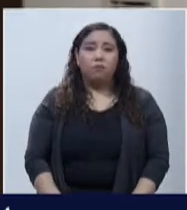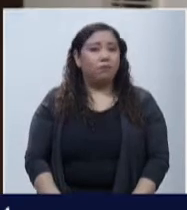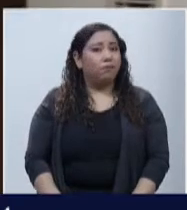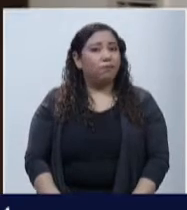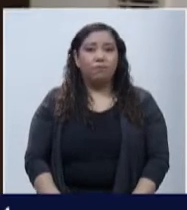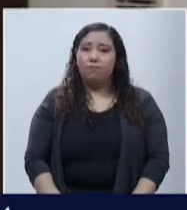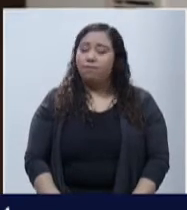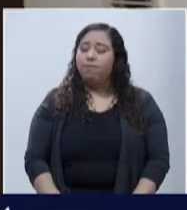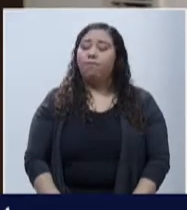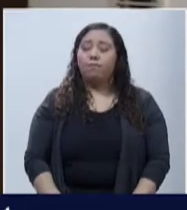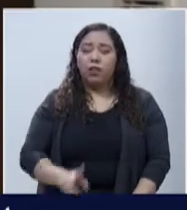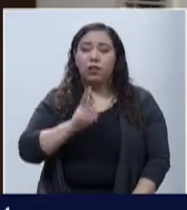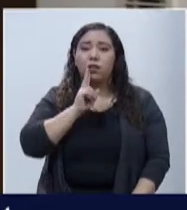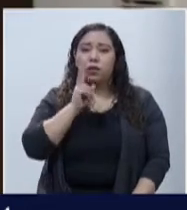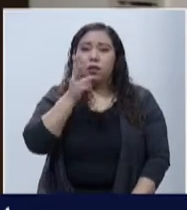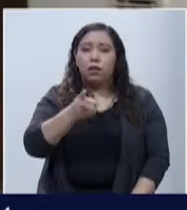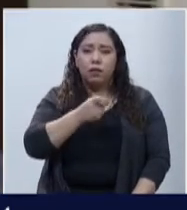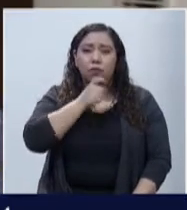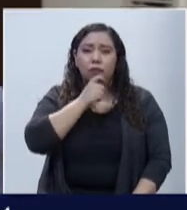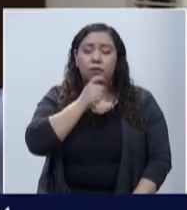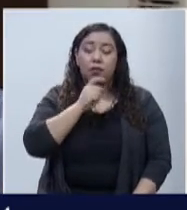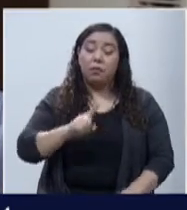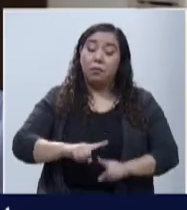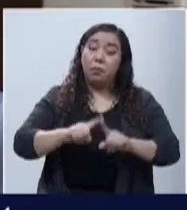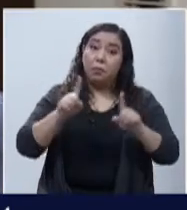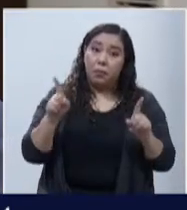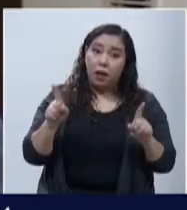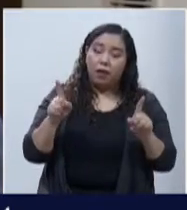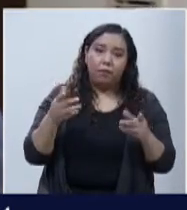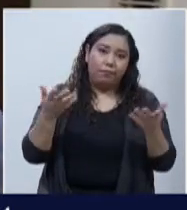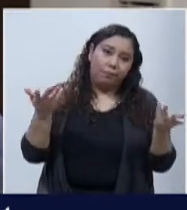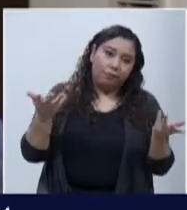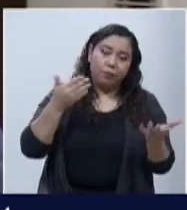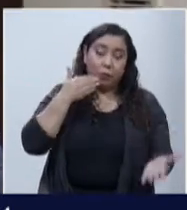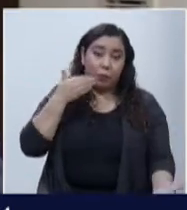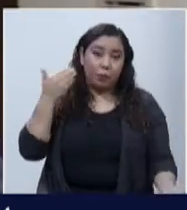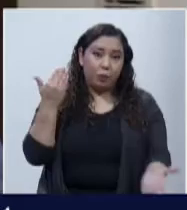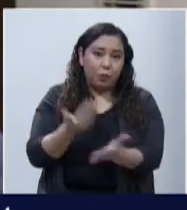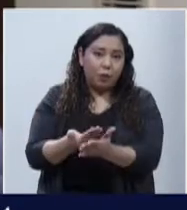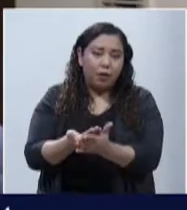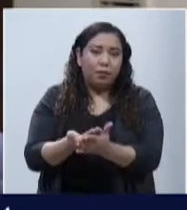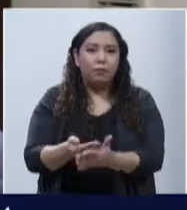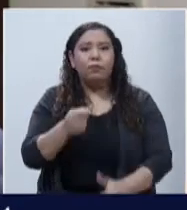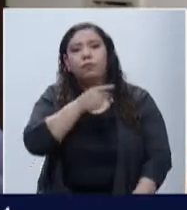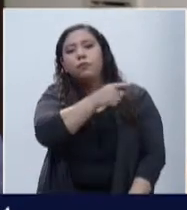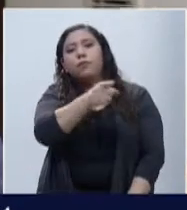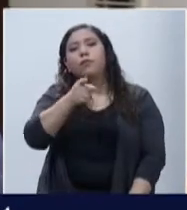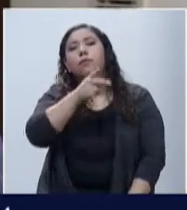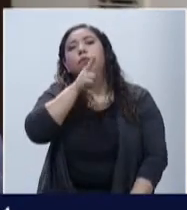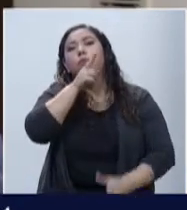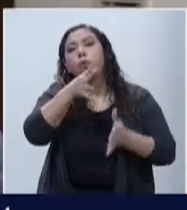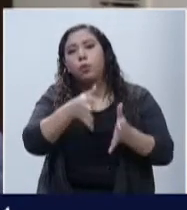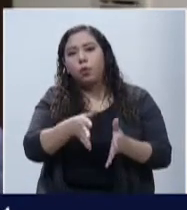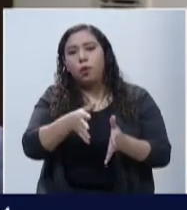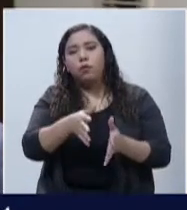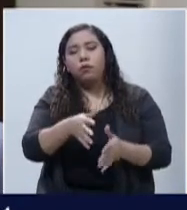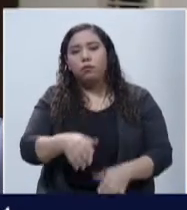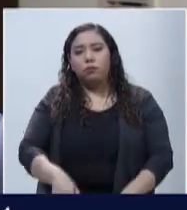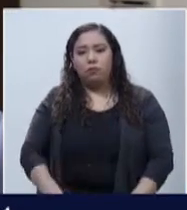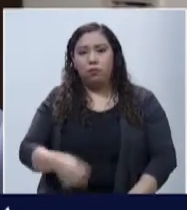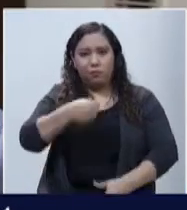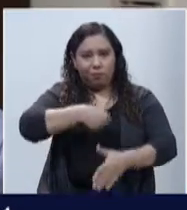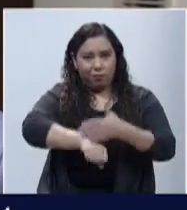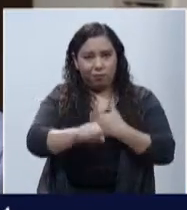aplicaciones afortunadamente mucho diría yo la gran mayoría de los hondureños que son de ascendencia